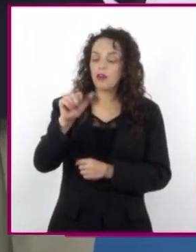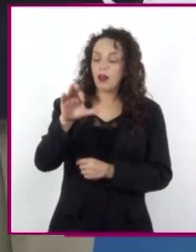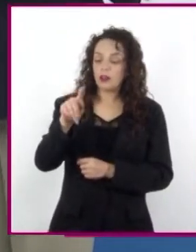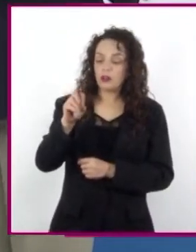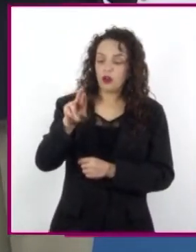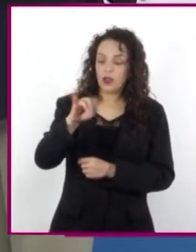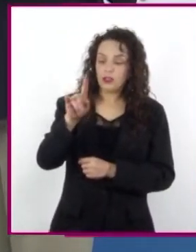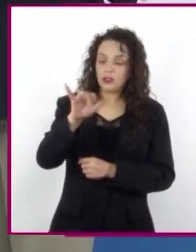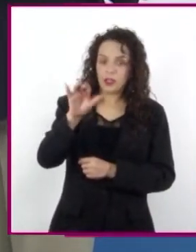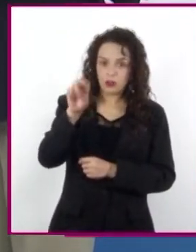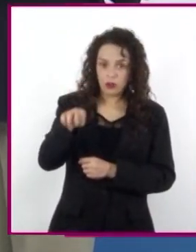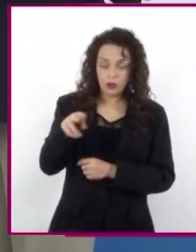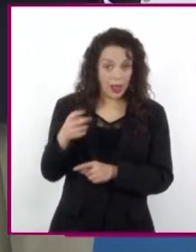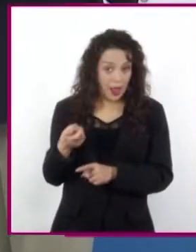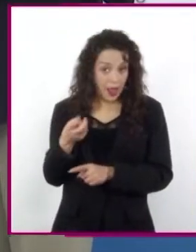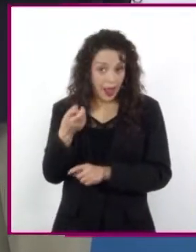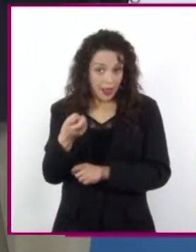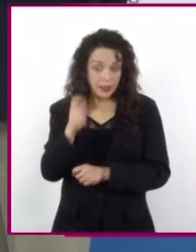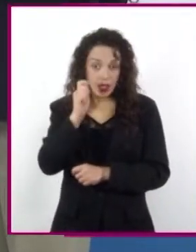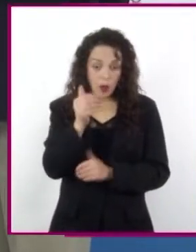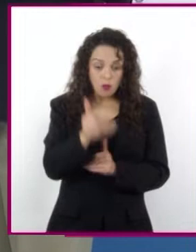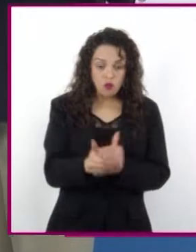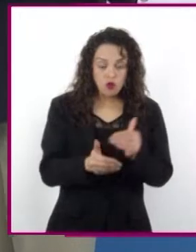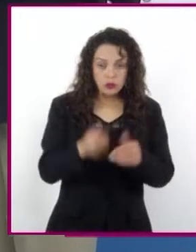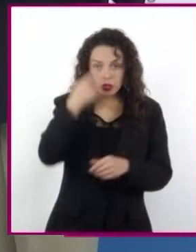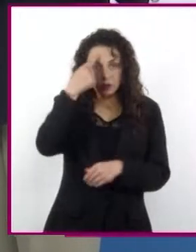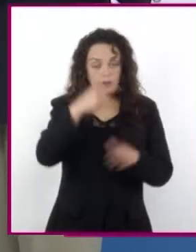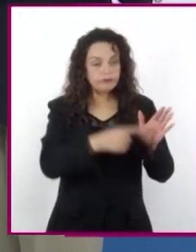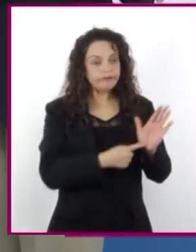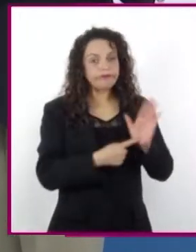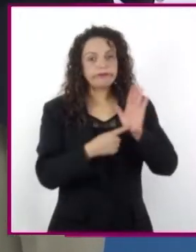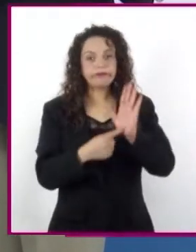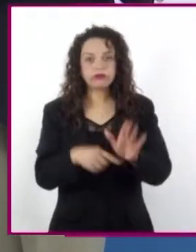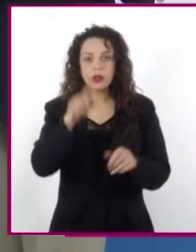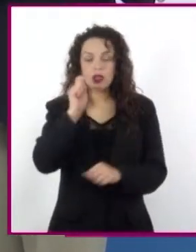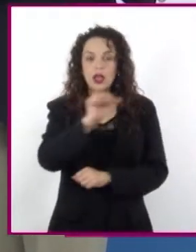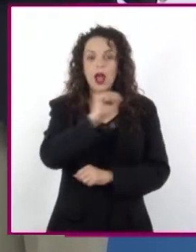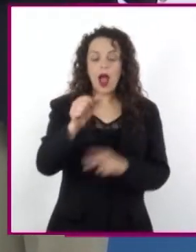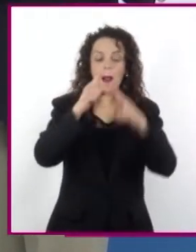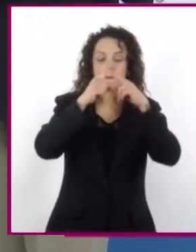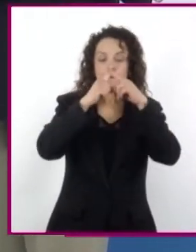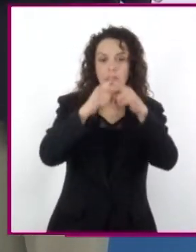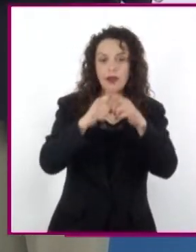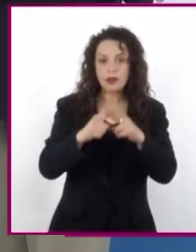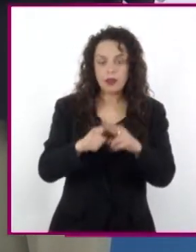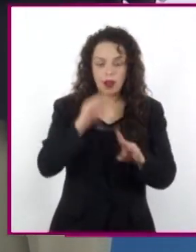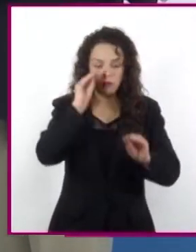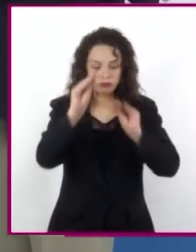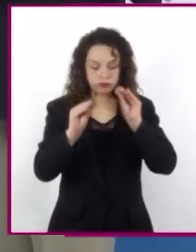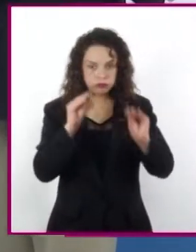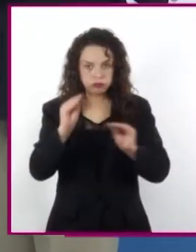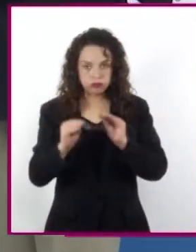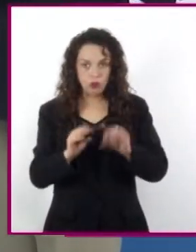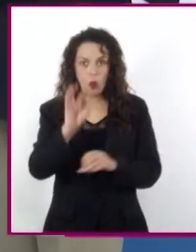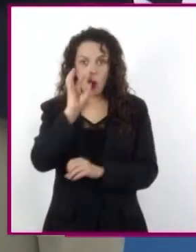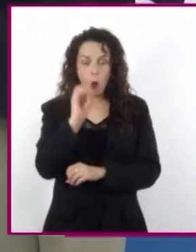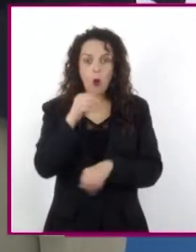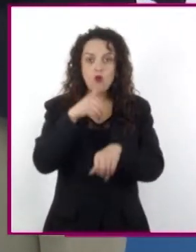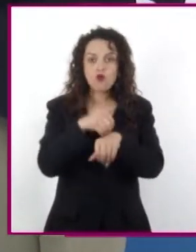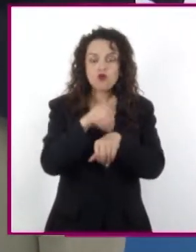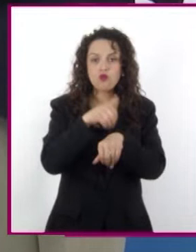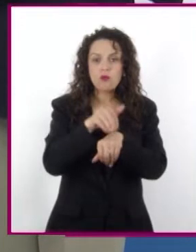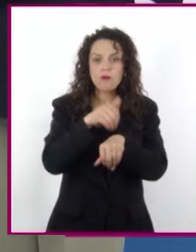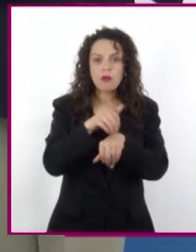La factorización es el proceso de presentar una expresión matemática o un número en forma de